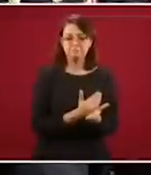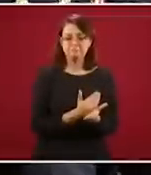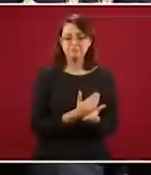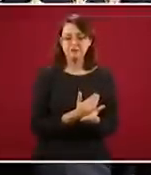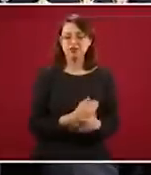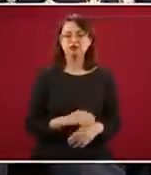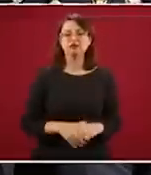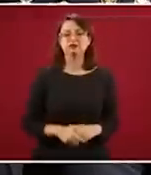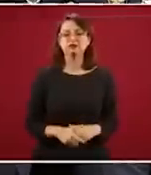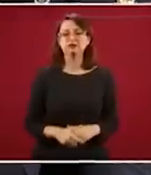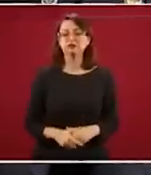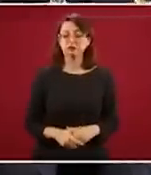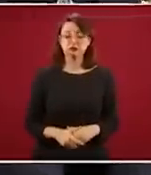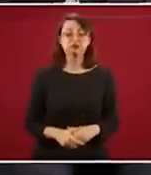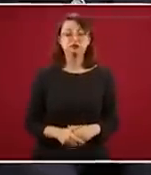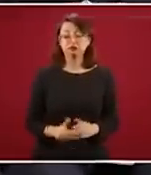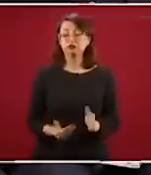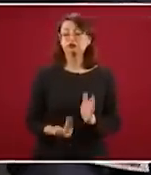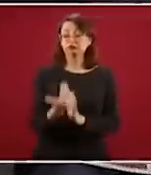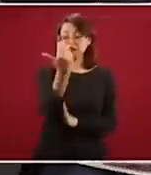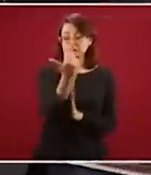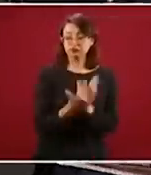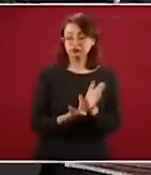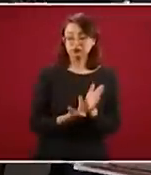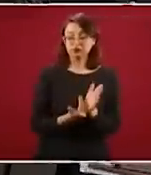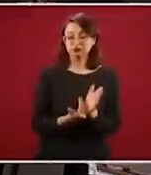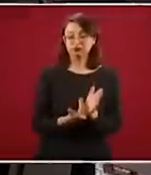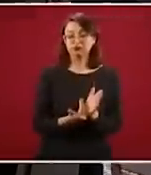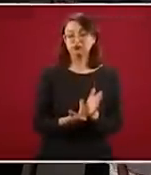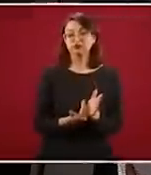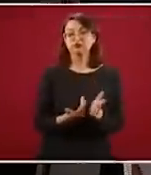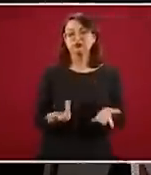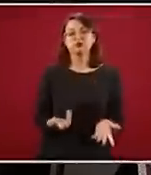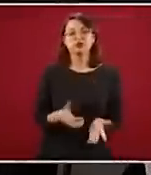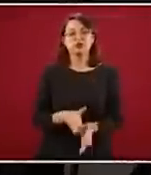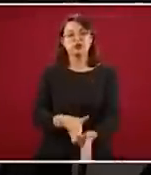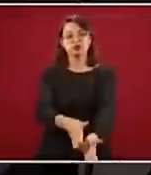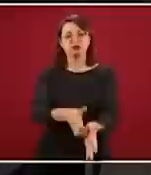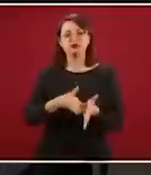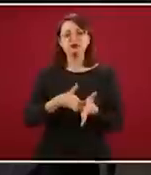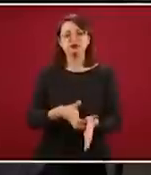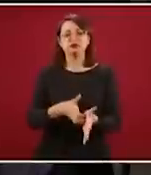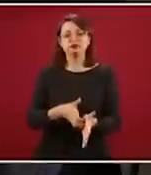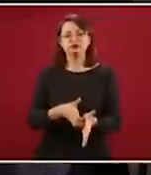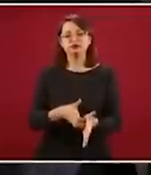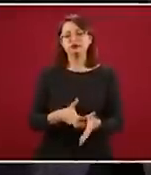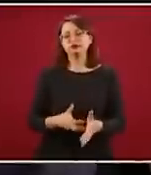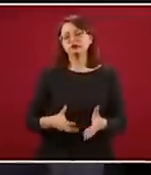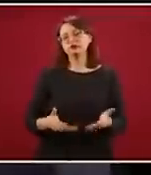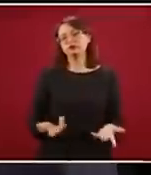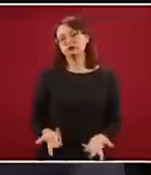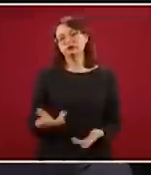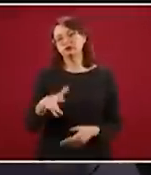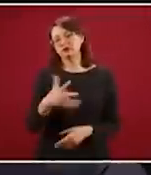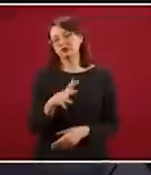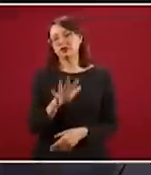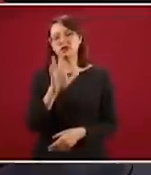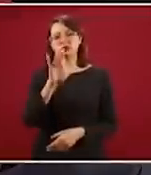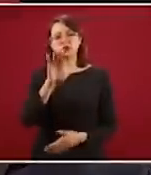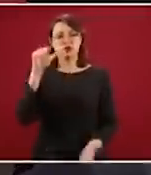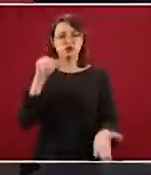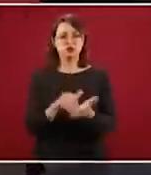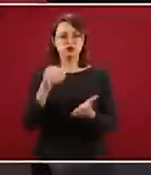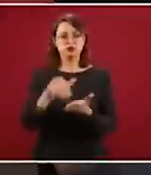combustible considerablemente. No es poco, un ahorro en términos generales de alrededor de 50